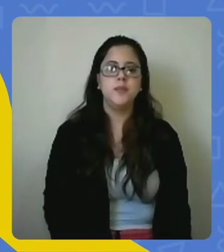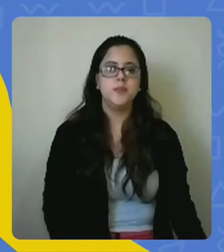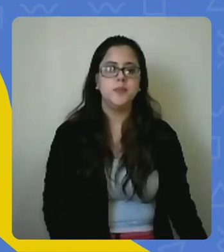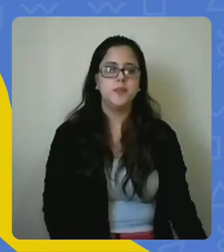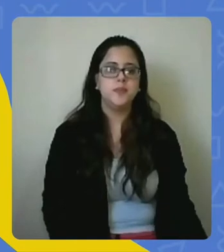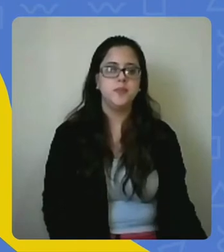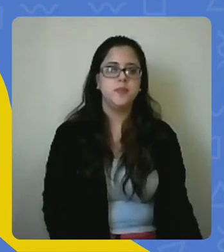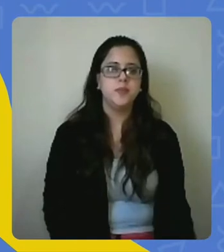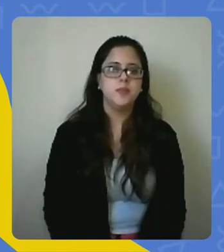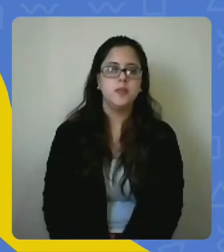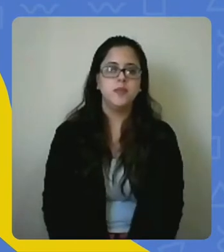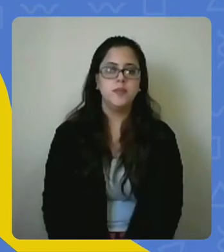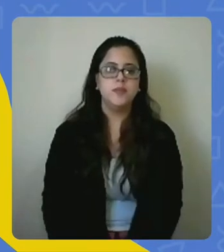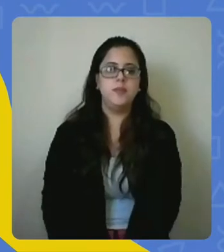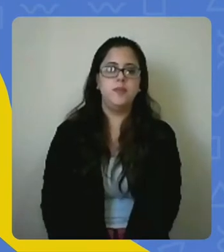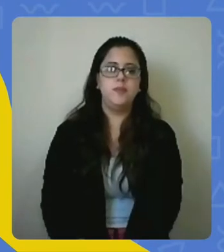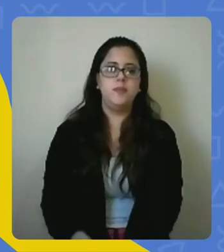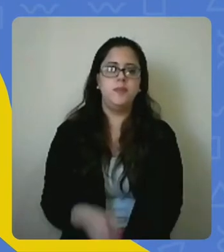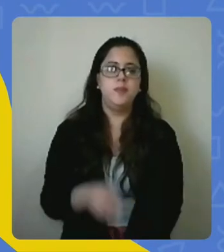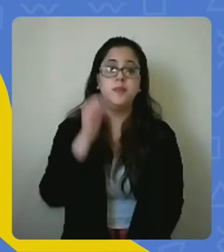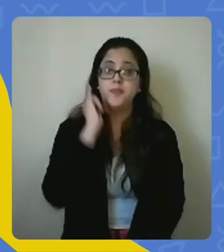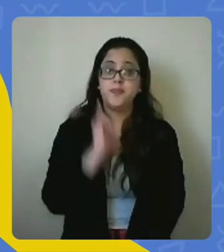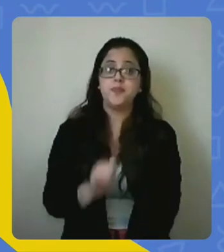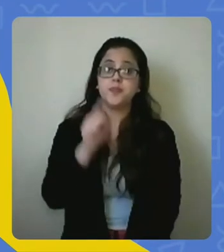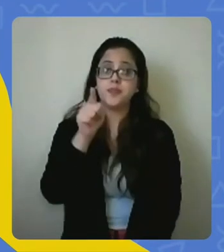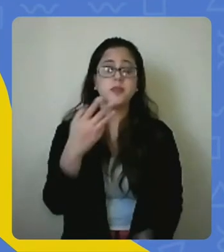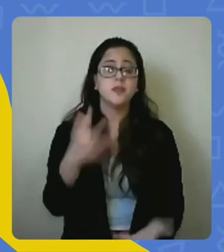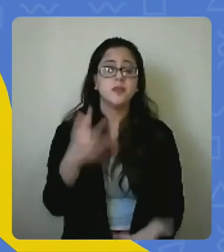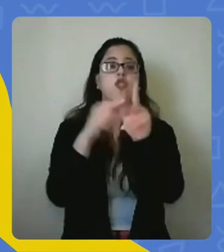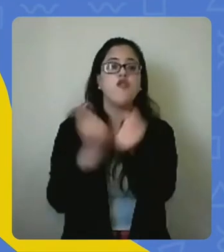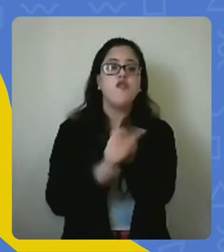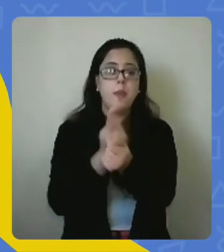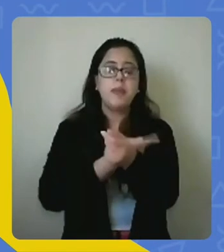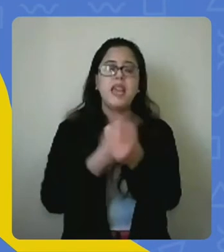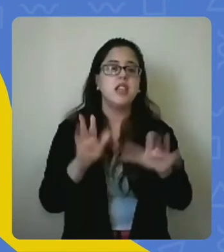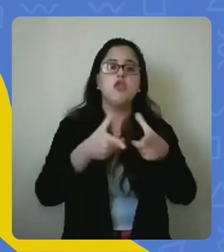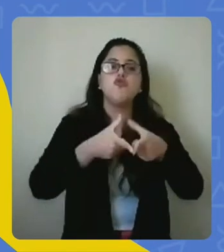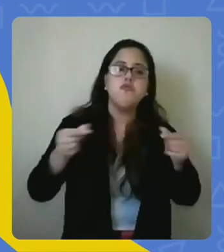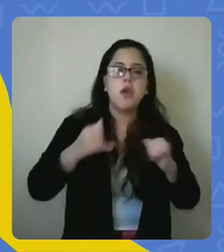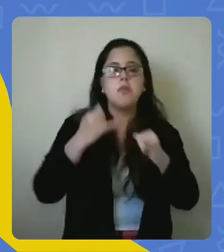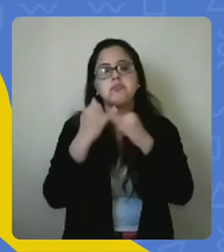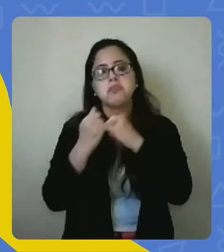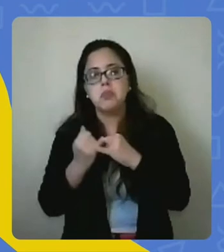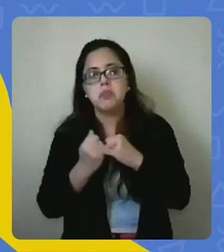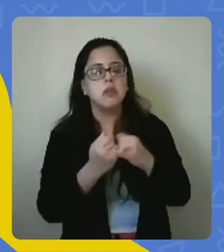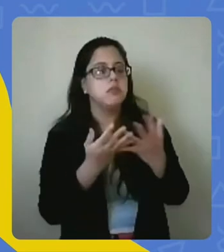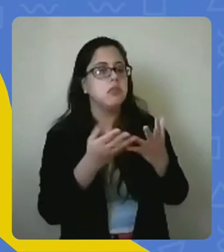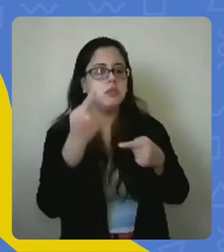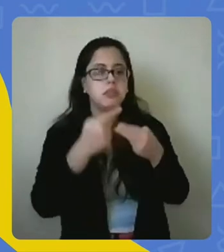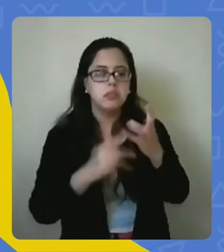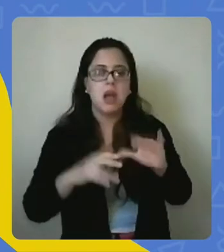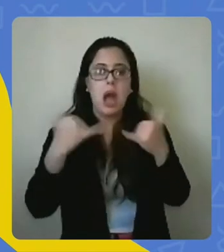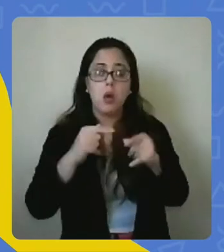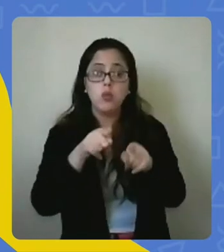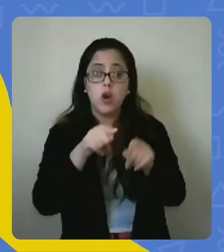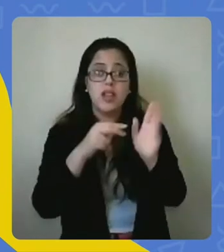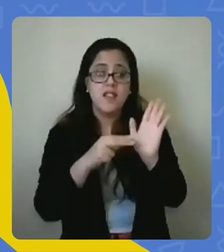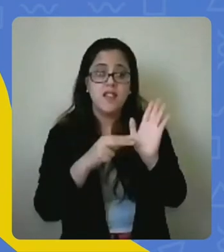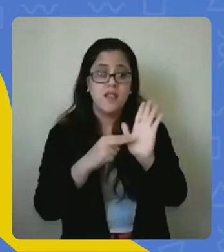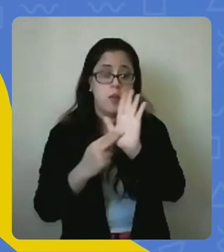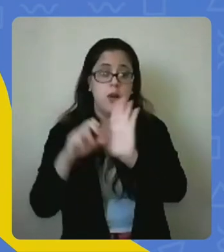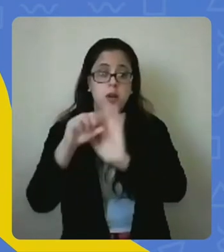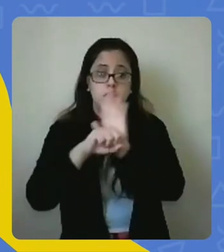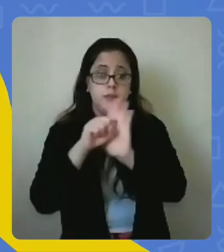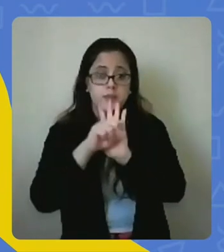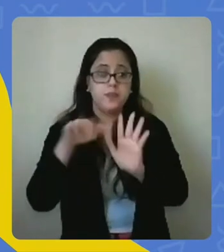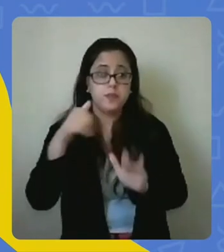son familia, ¿vieron? Son sobrinas y amigos que están jugando. Y acá les vamos a mostrar un video para que tengan como idea de